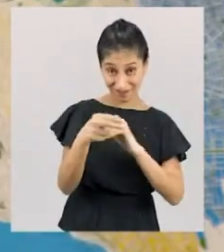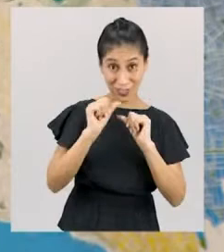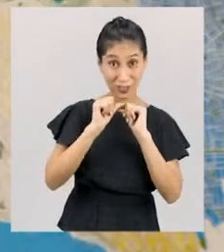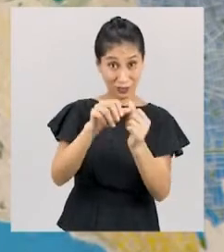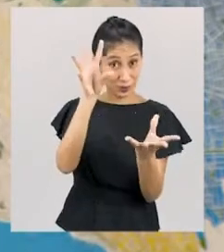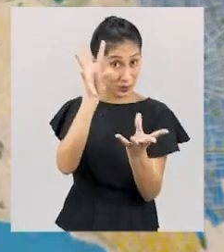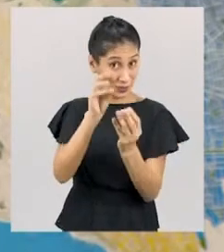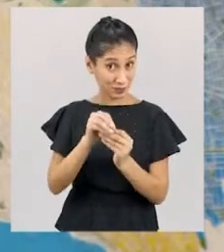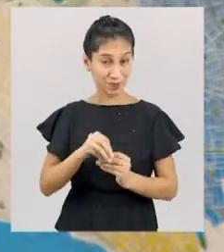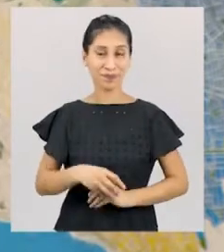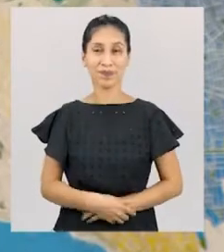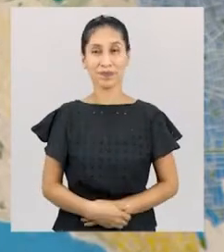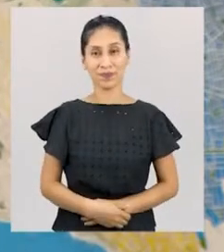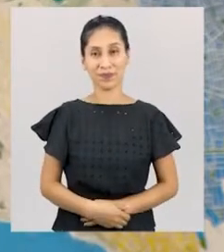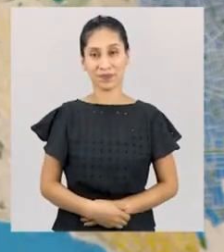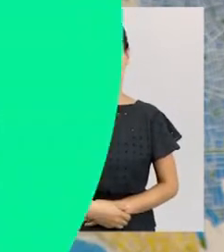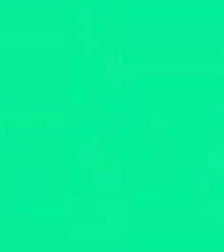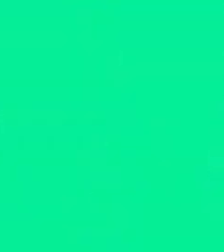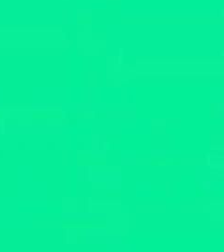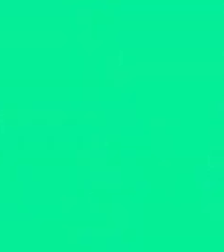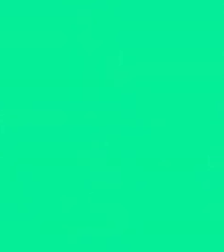con el resumen del programa de hoy.